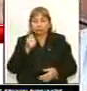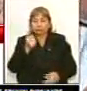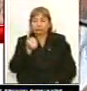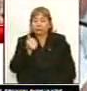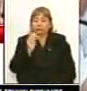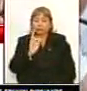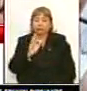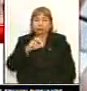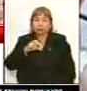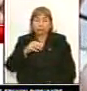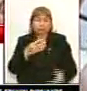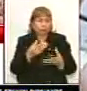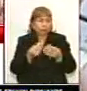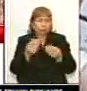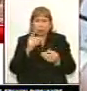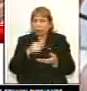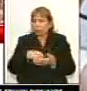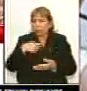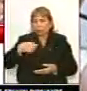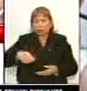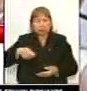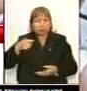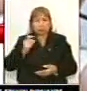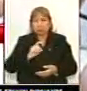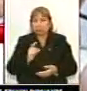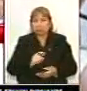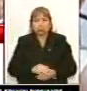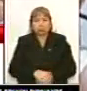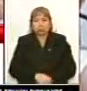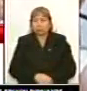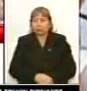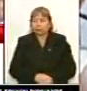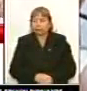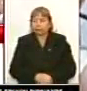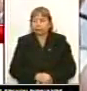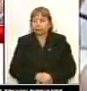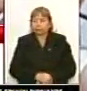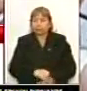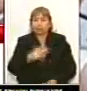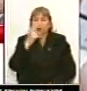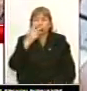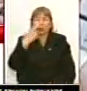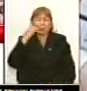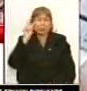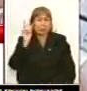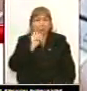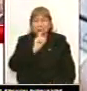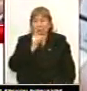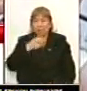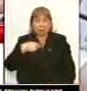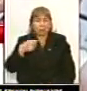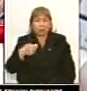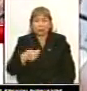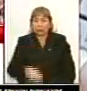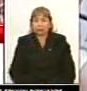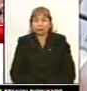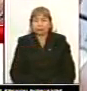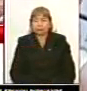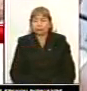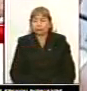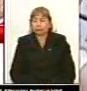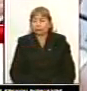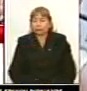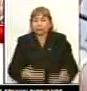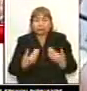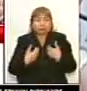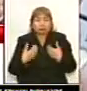AFPs, que un buen número ya no aportan a las AFPs. Cerca de 2 millones de personas ya no aportan. No